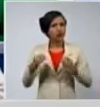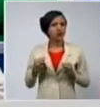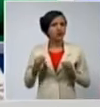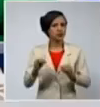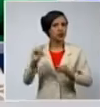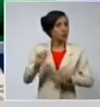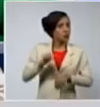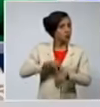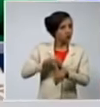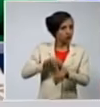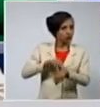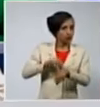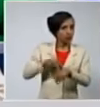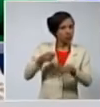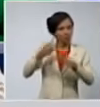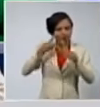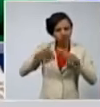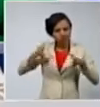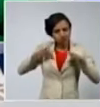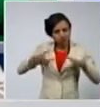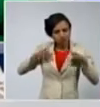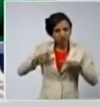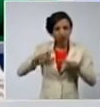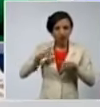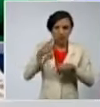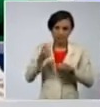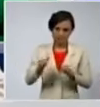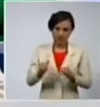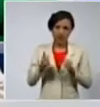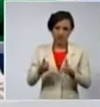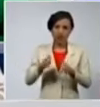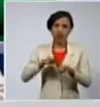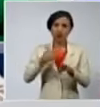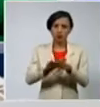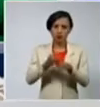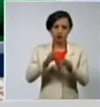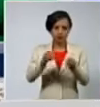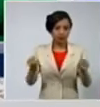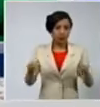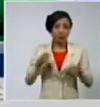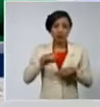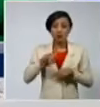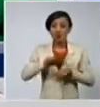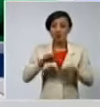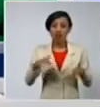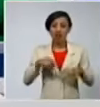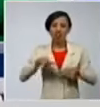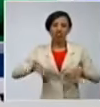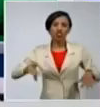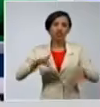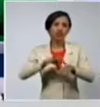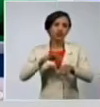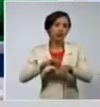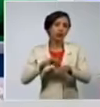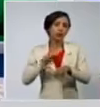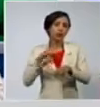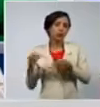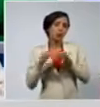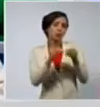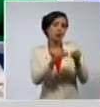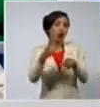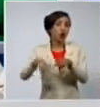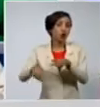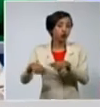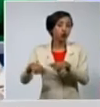hay que ver los estudios que se hagan y si ya se ha extendido, como es natural, a otros países o a otros territorios dentro